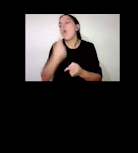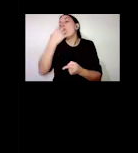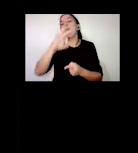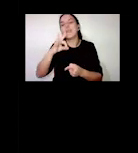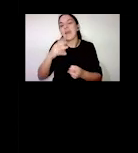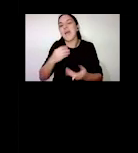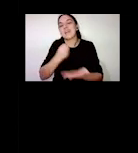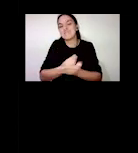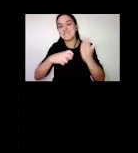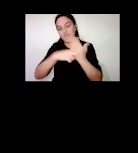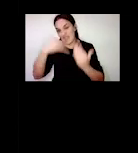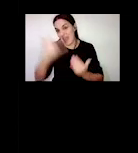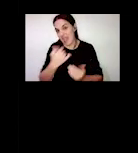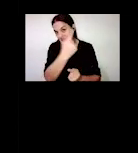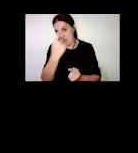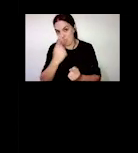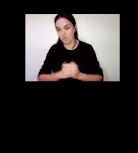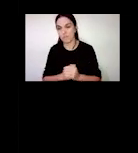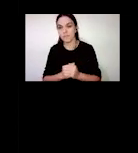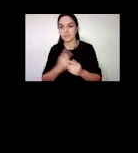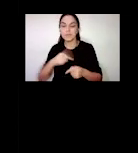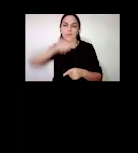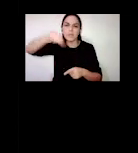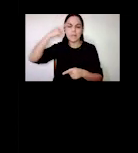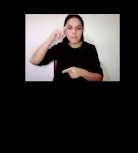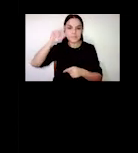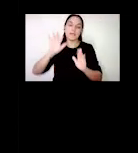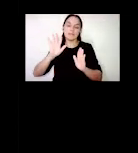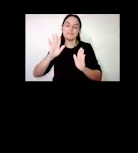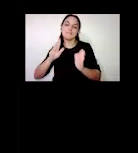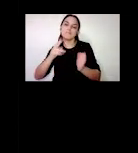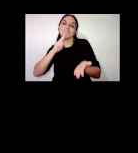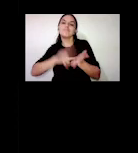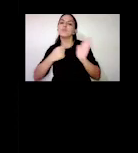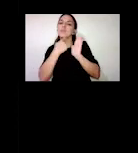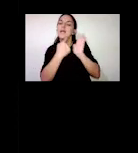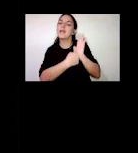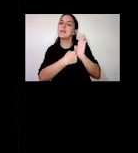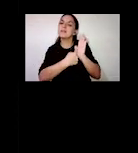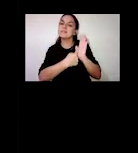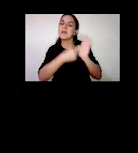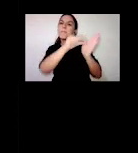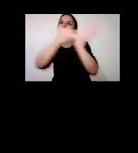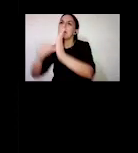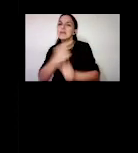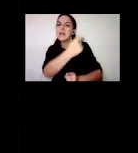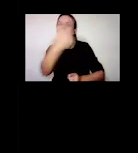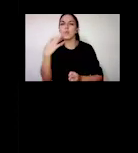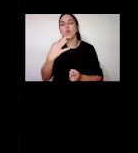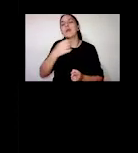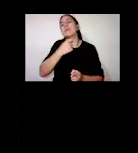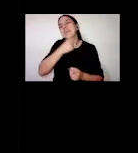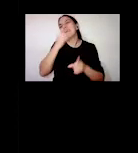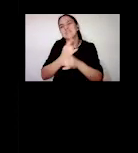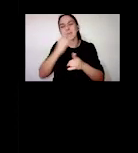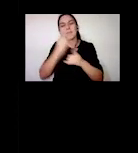fiscal. Pero bueno, piensen que por potestad tributaria cada estado siempre va a querer tener la mayor cantidad de residentes